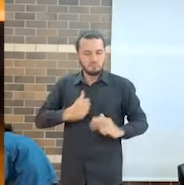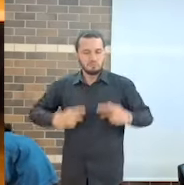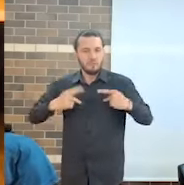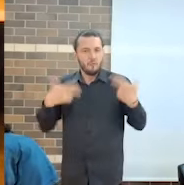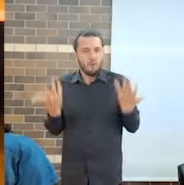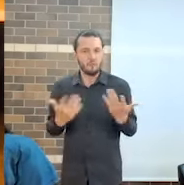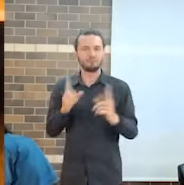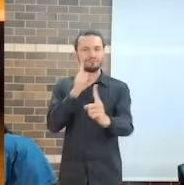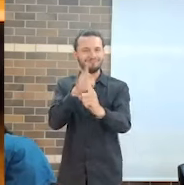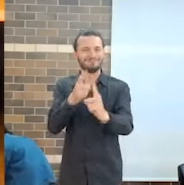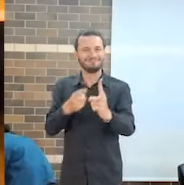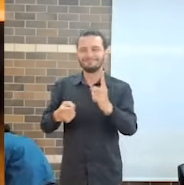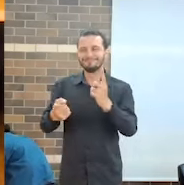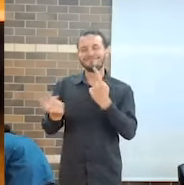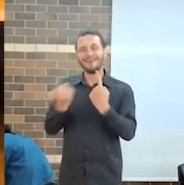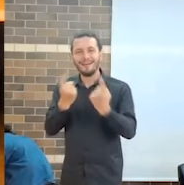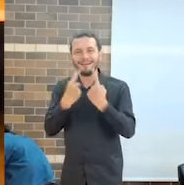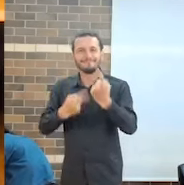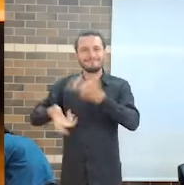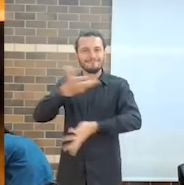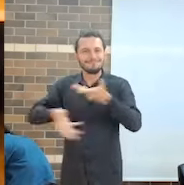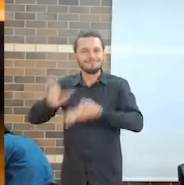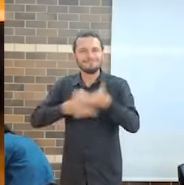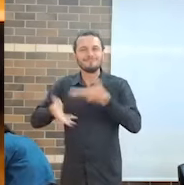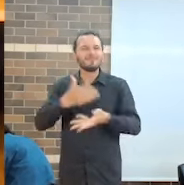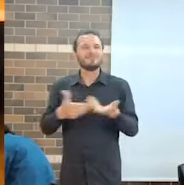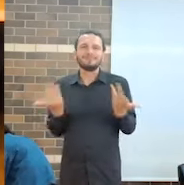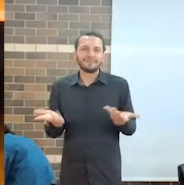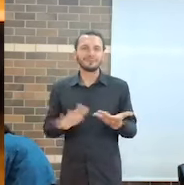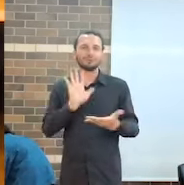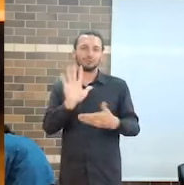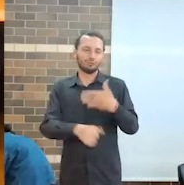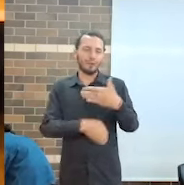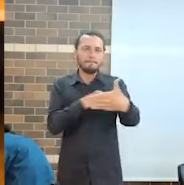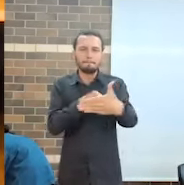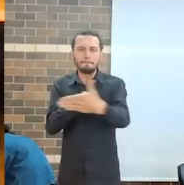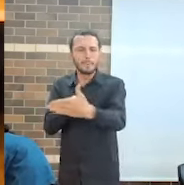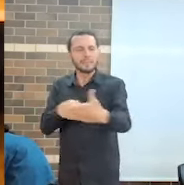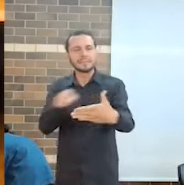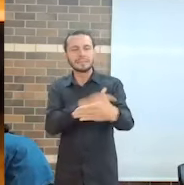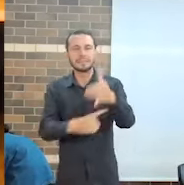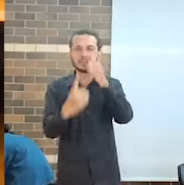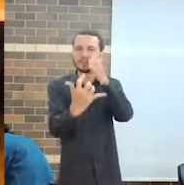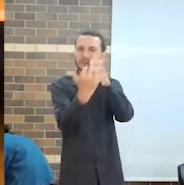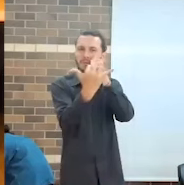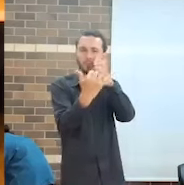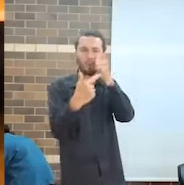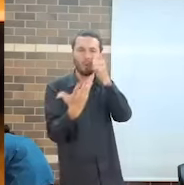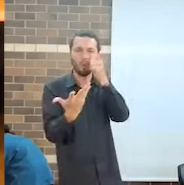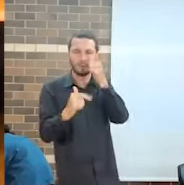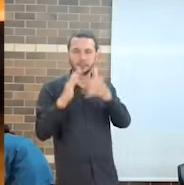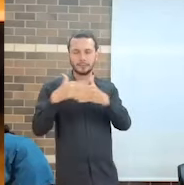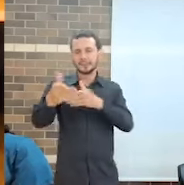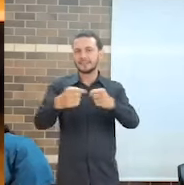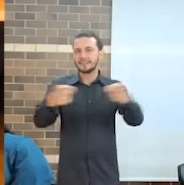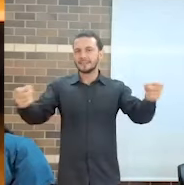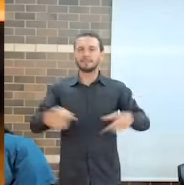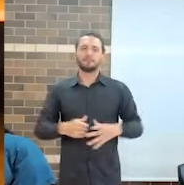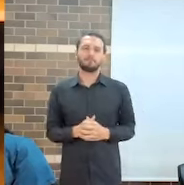dialoguemos a partir de, de las barreras epistémicas, que ahorita lo vamos a